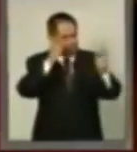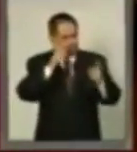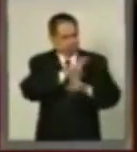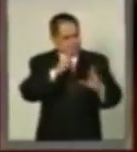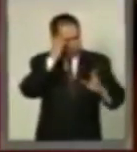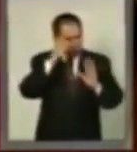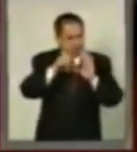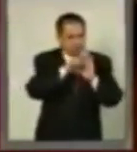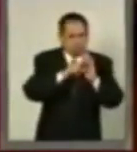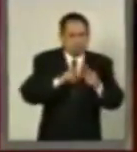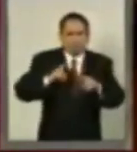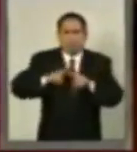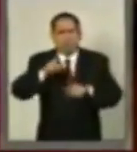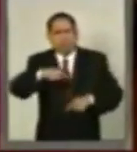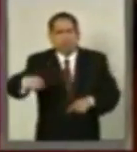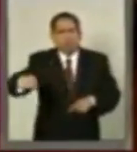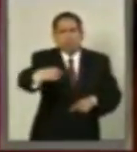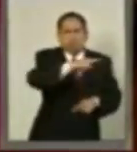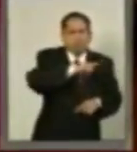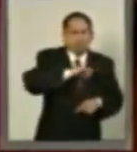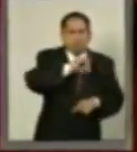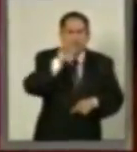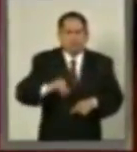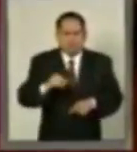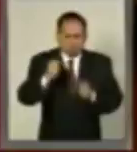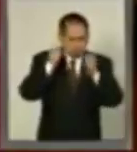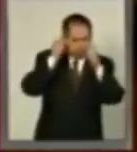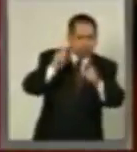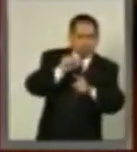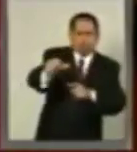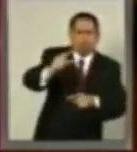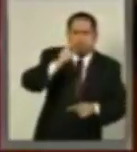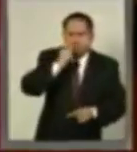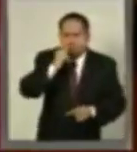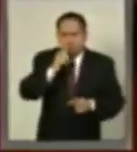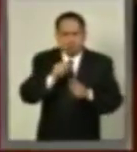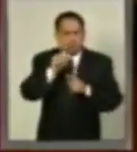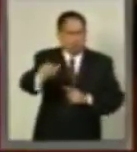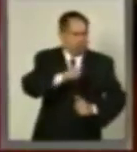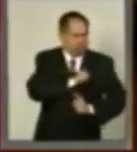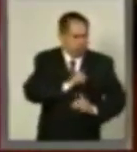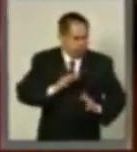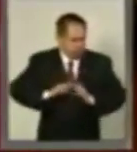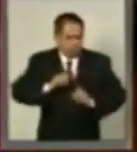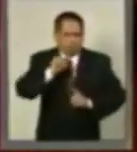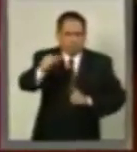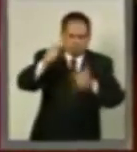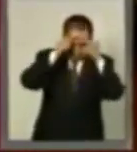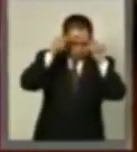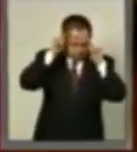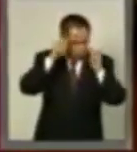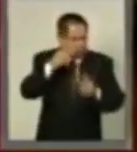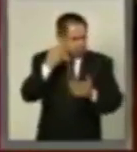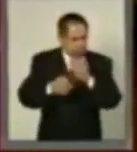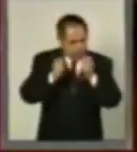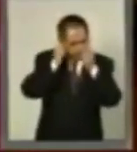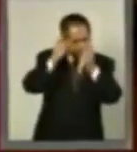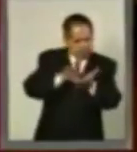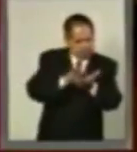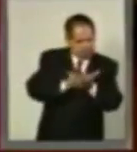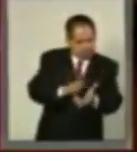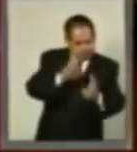nunca escucha de algunos un reconocimiento al policía, al miembro del ejército o al marino. Que